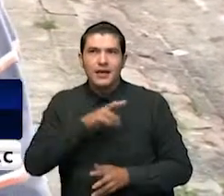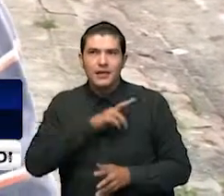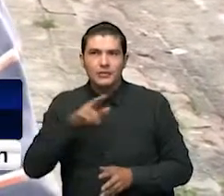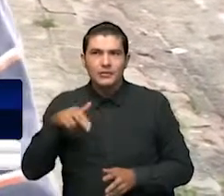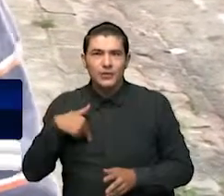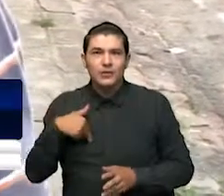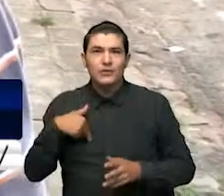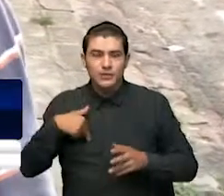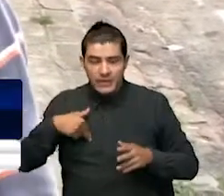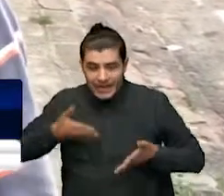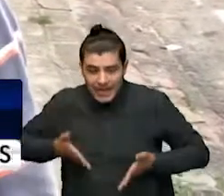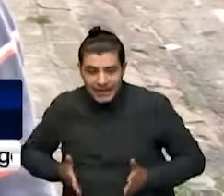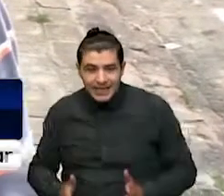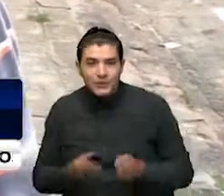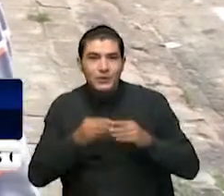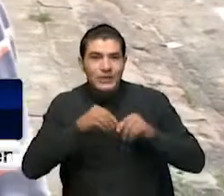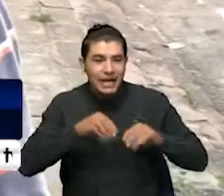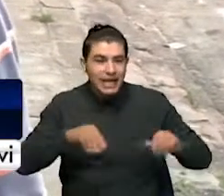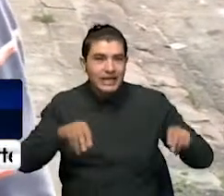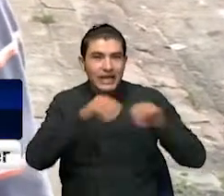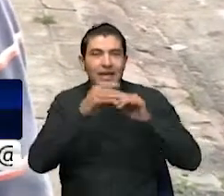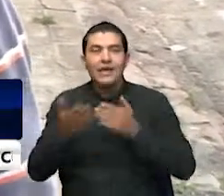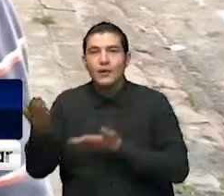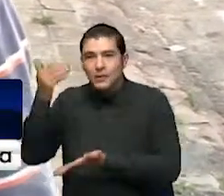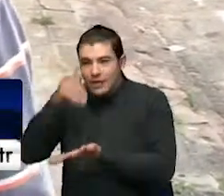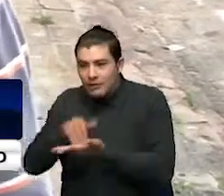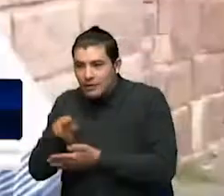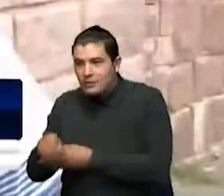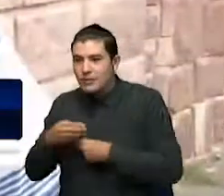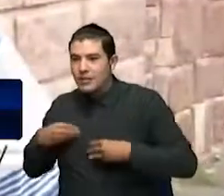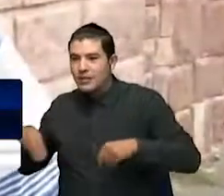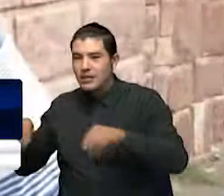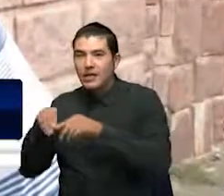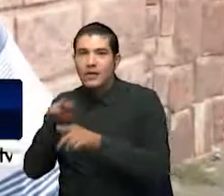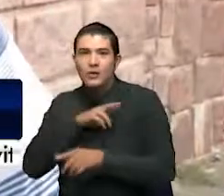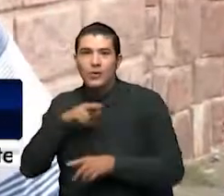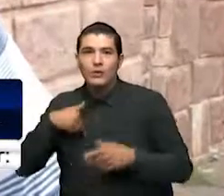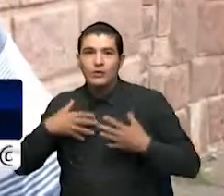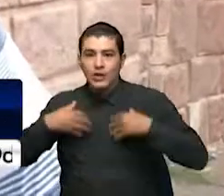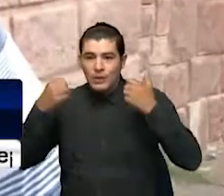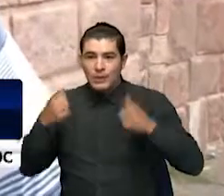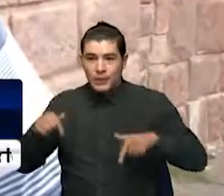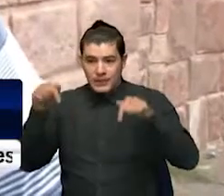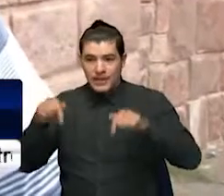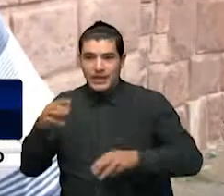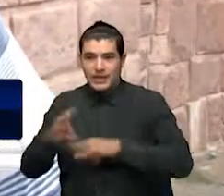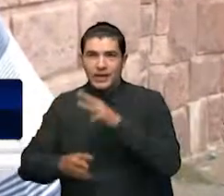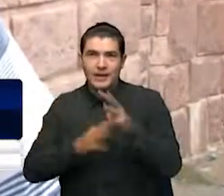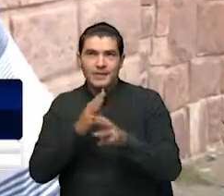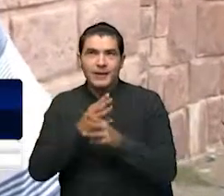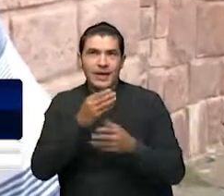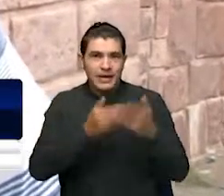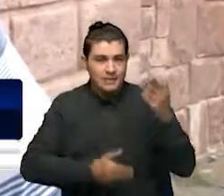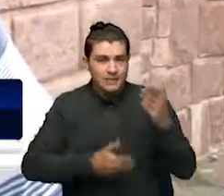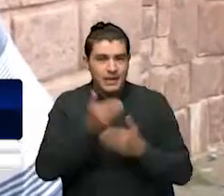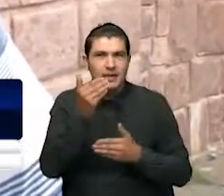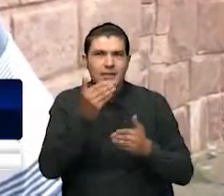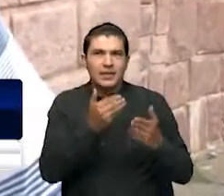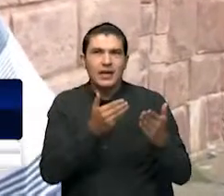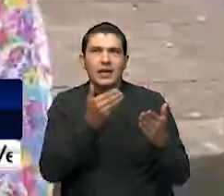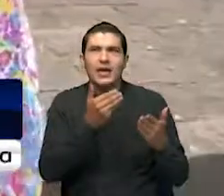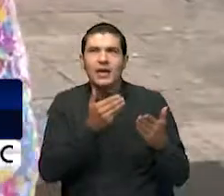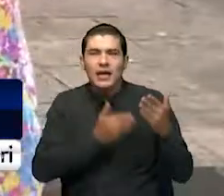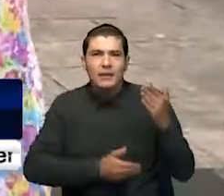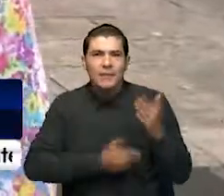de la tierra y a la tierra volvemos, que nosotros no pertenecemos a este mundo. Representa el inicio de la Semana Santa, de la